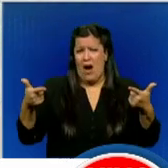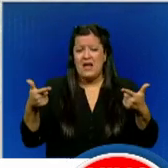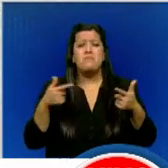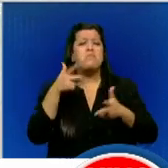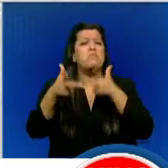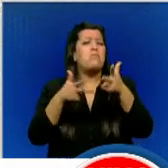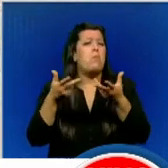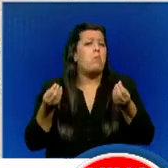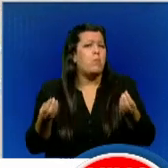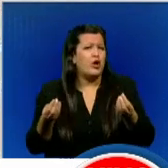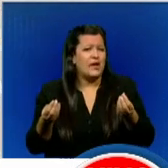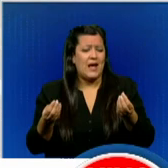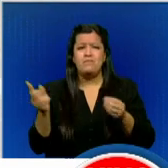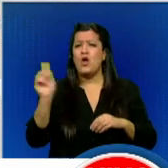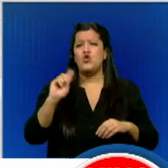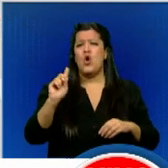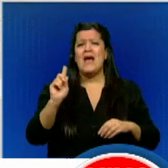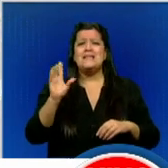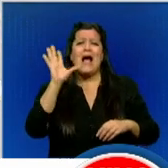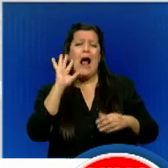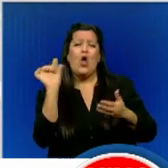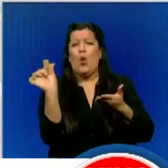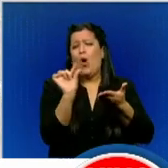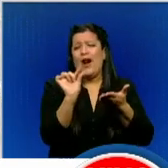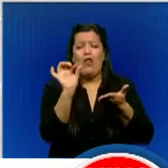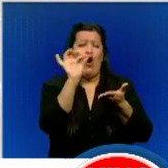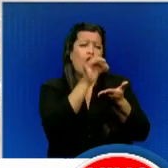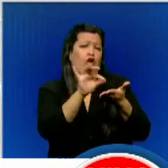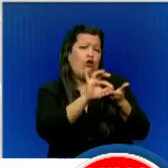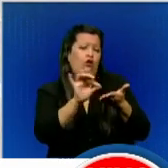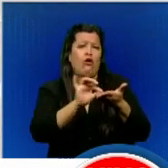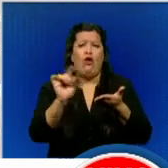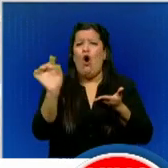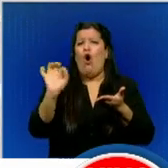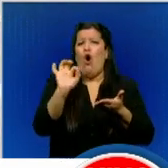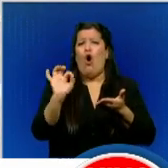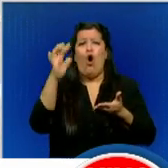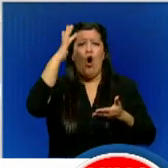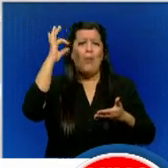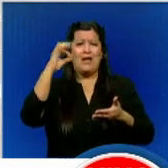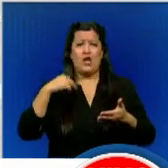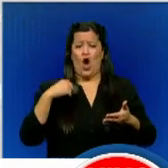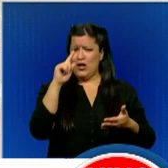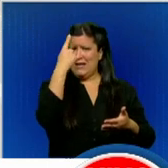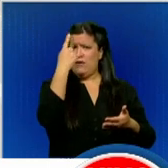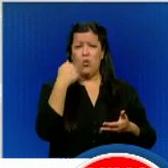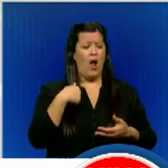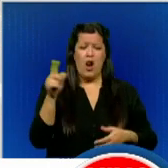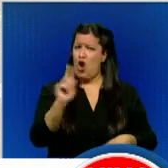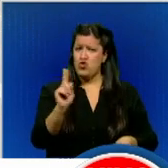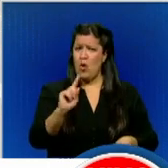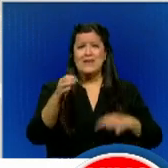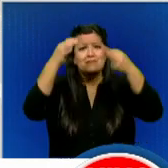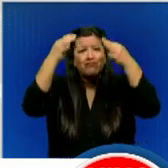un gozo no es una opinión individual esto tiene que ver con la legislación